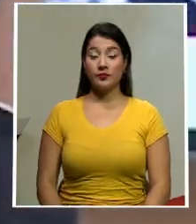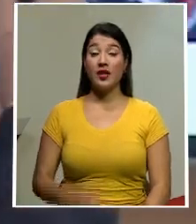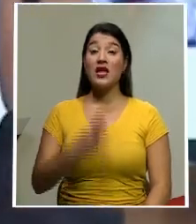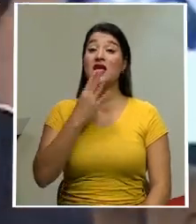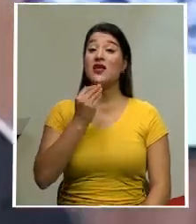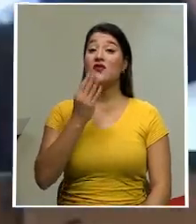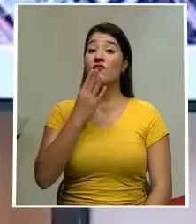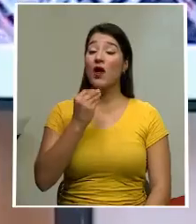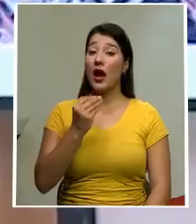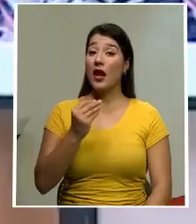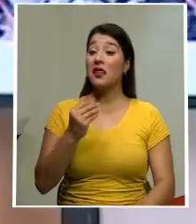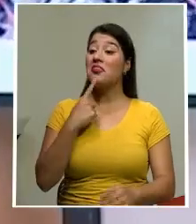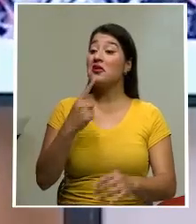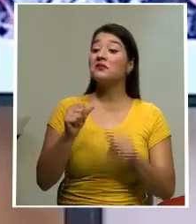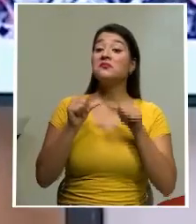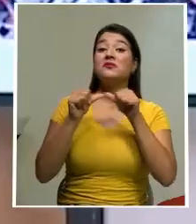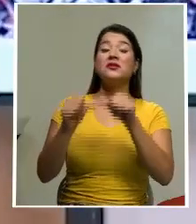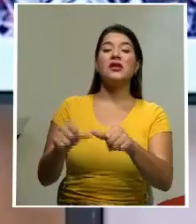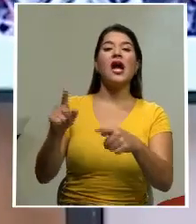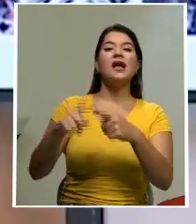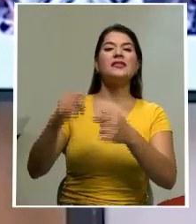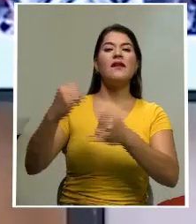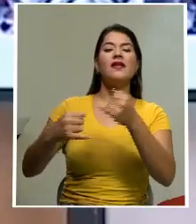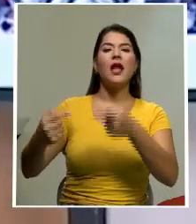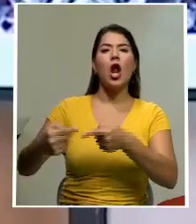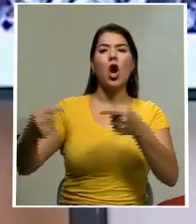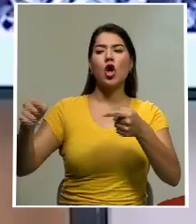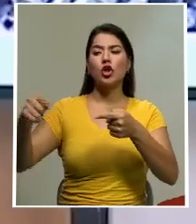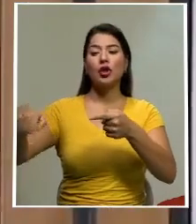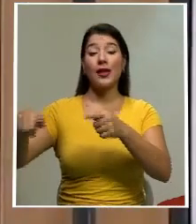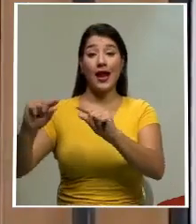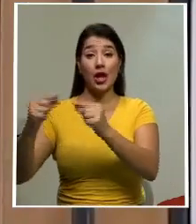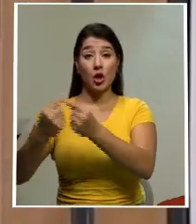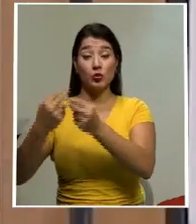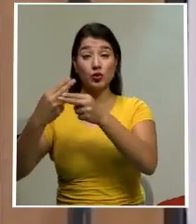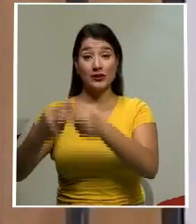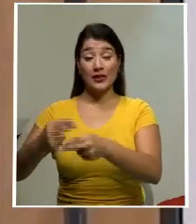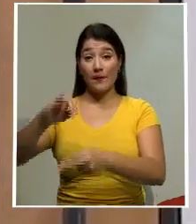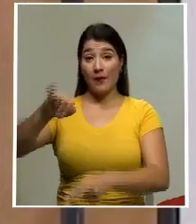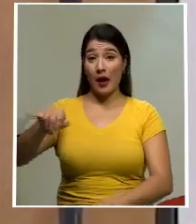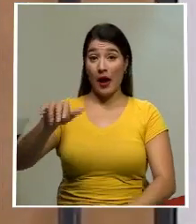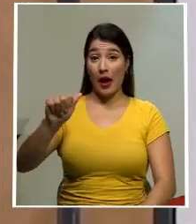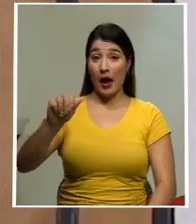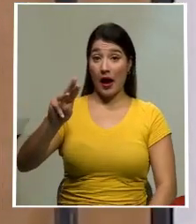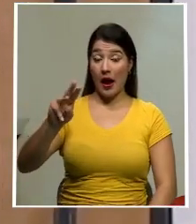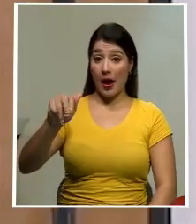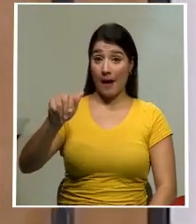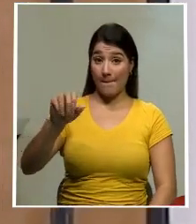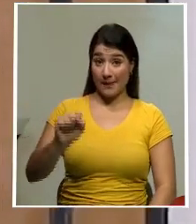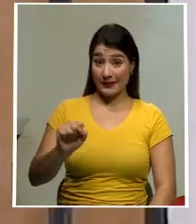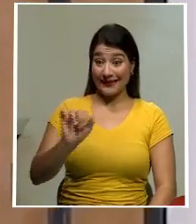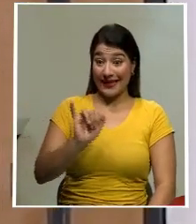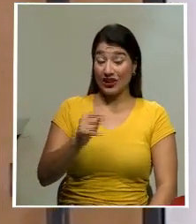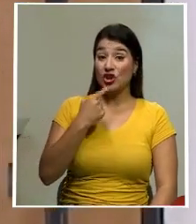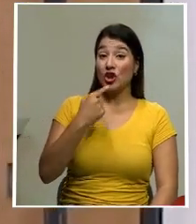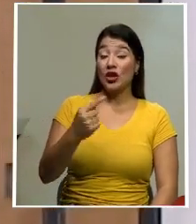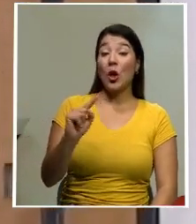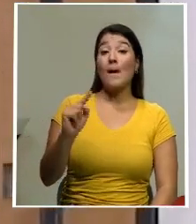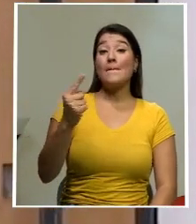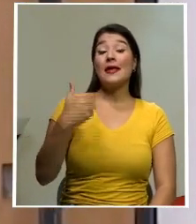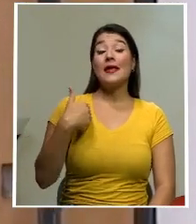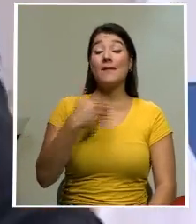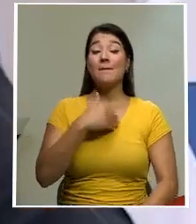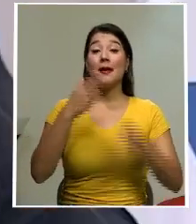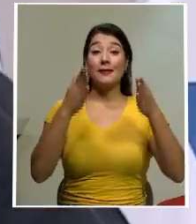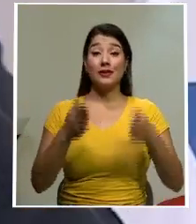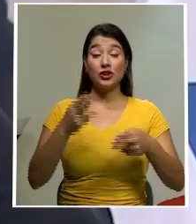Israel no descarta ir hasta el final contra el movimiento islamista Hamas. Eso aseguró el miércoles su primer ministro Benjamín Netanyahu.